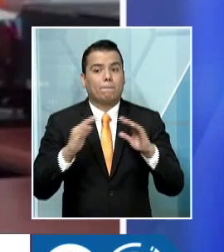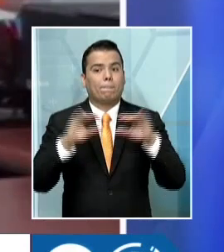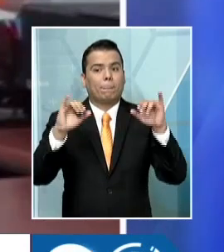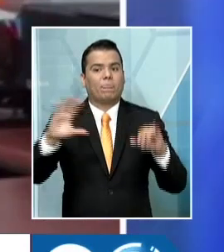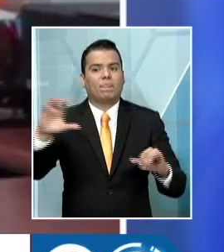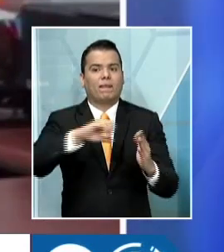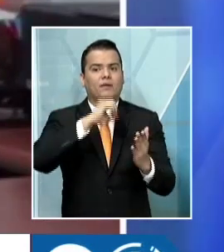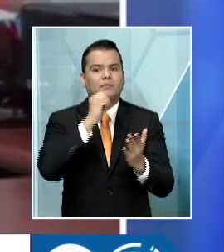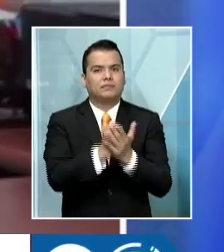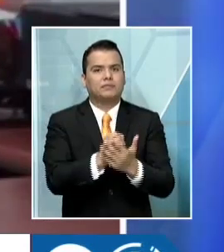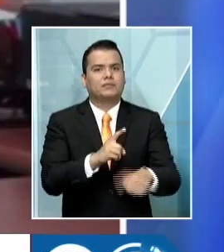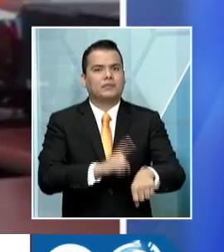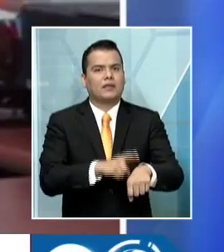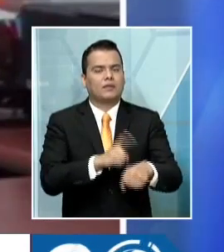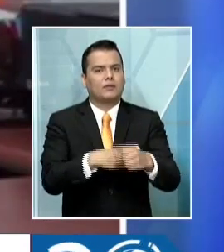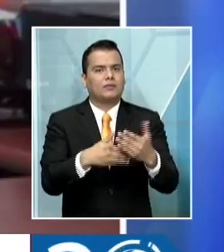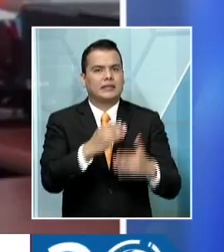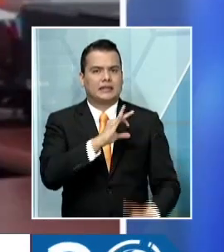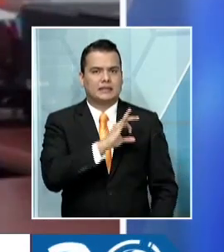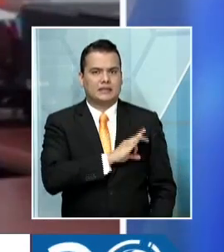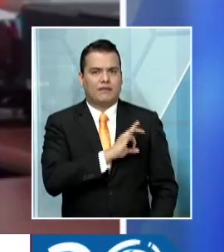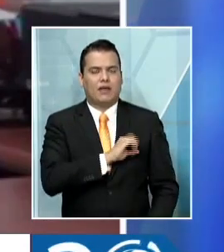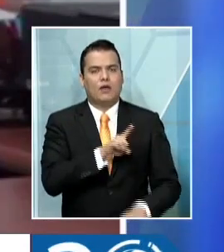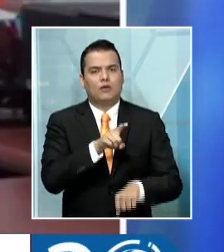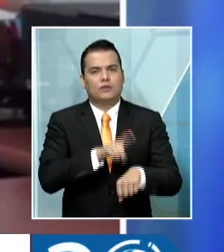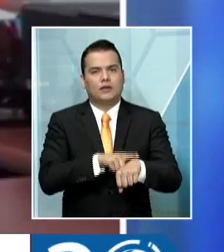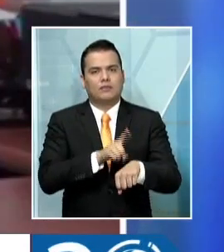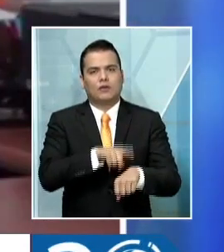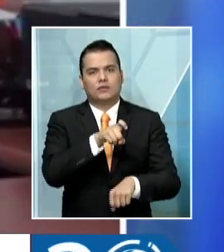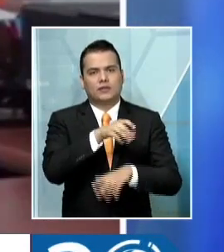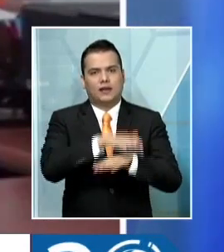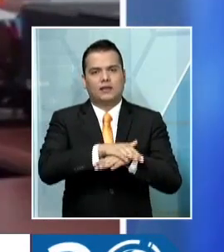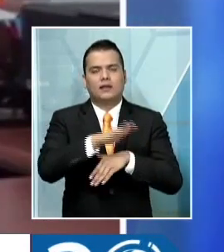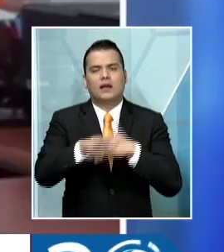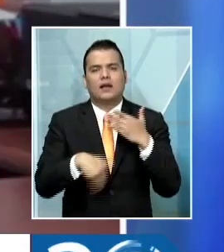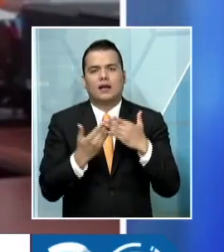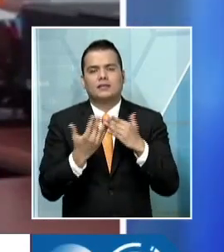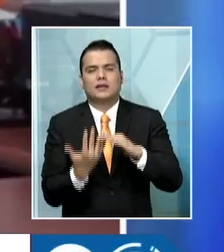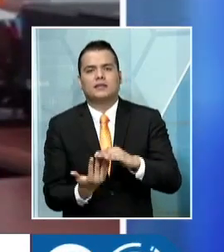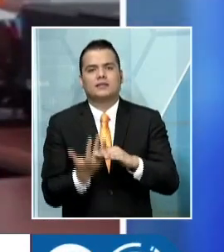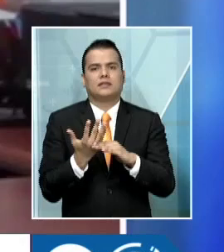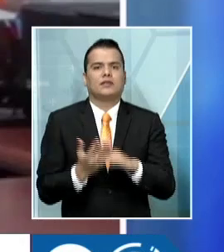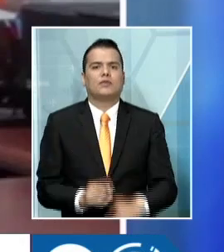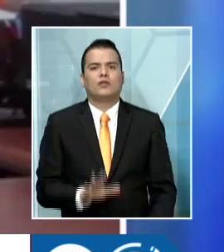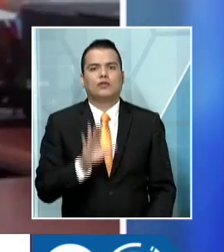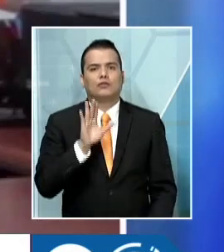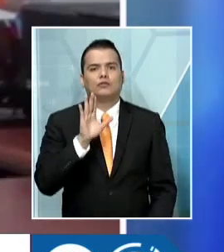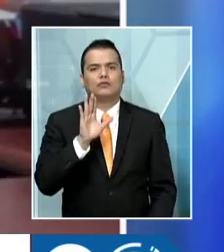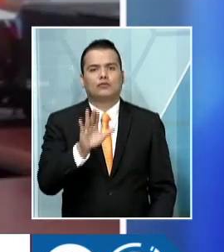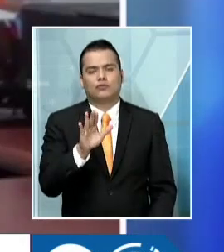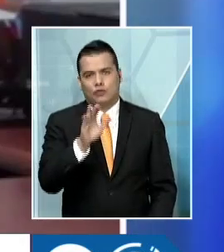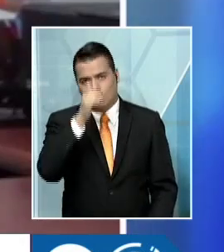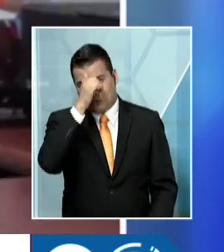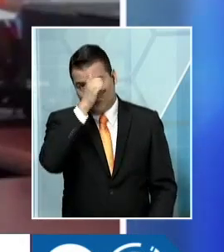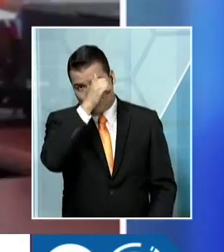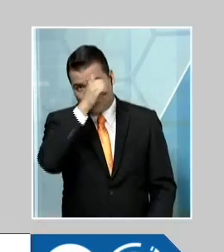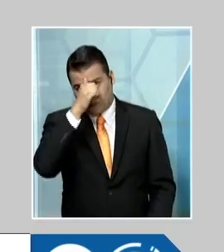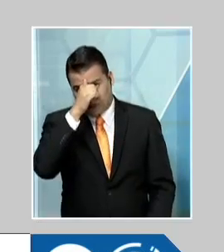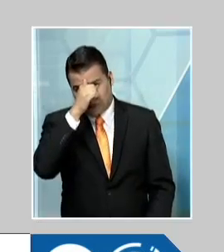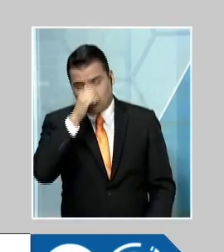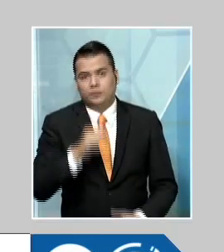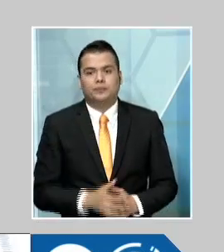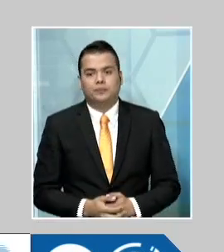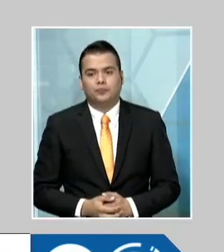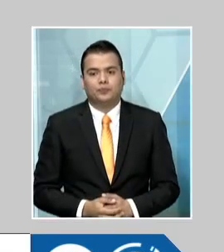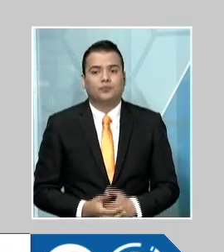día sábado desde las 6 p.m. hasta las 5 de la mañana del día domingo. De